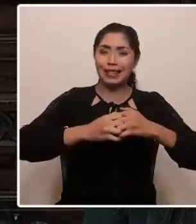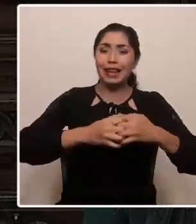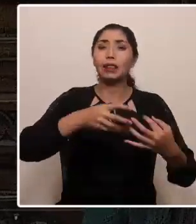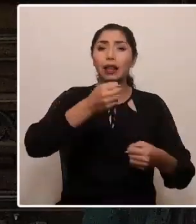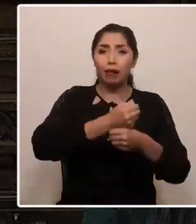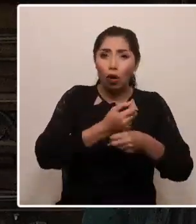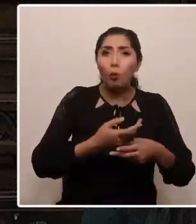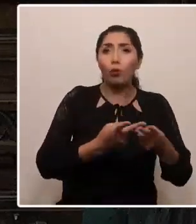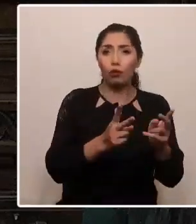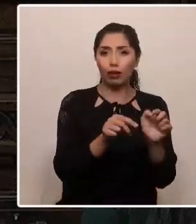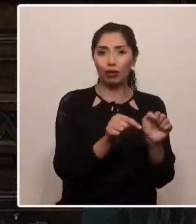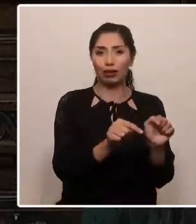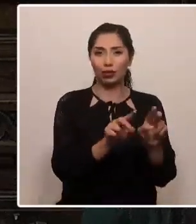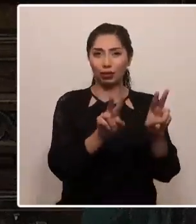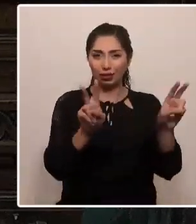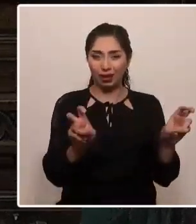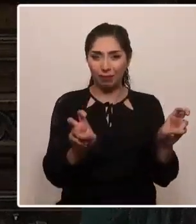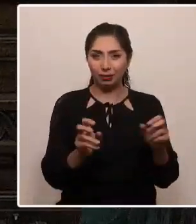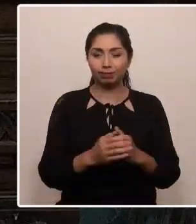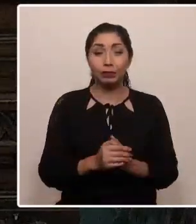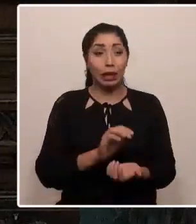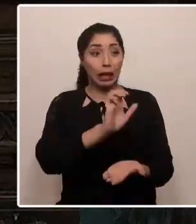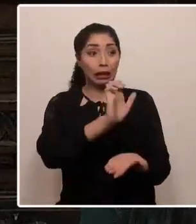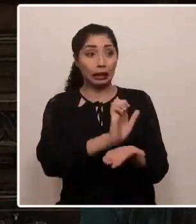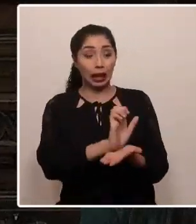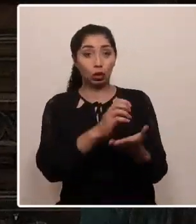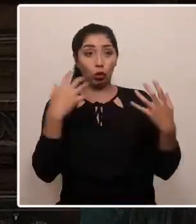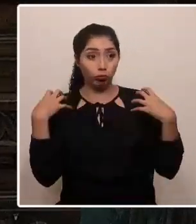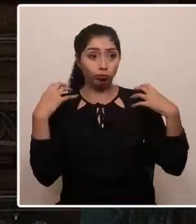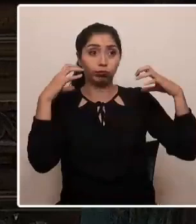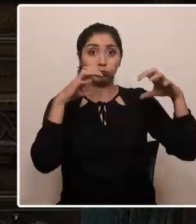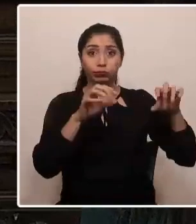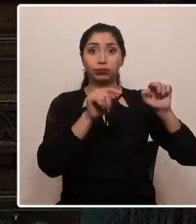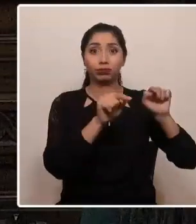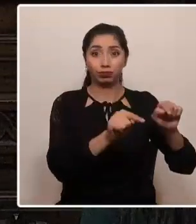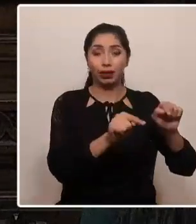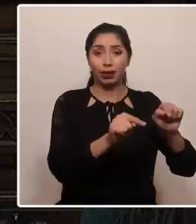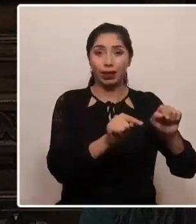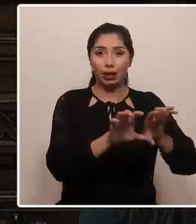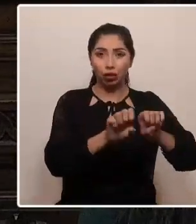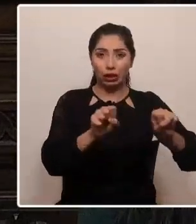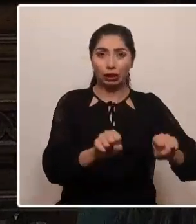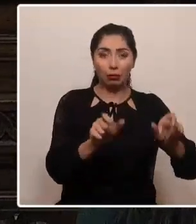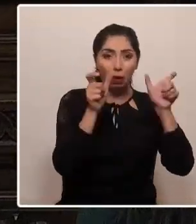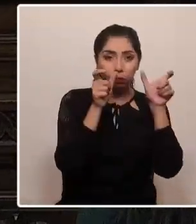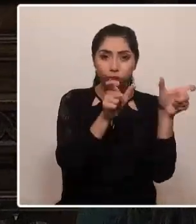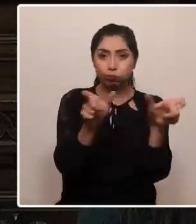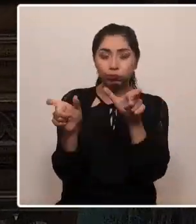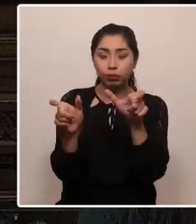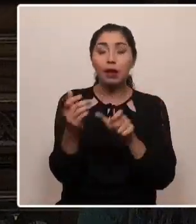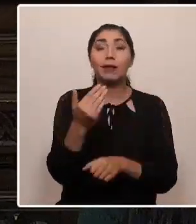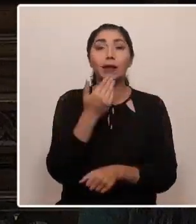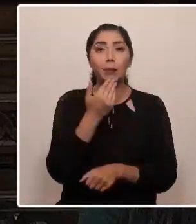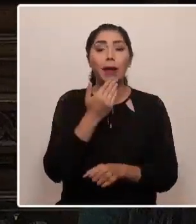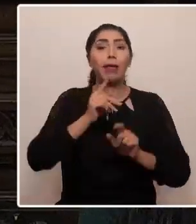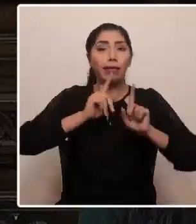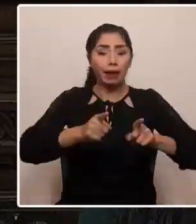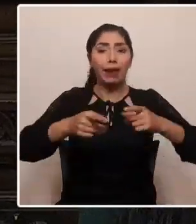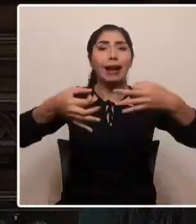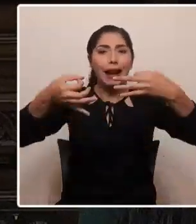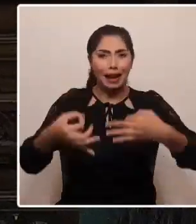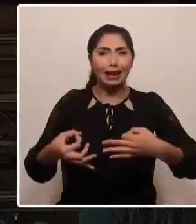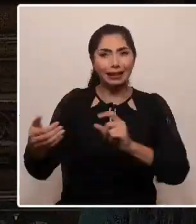materias, asignando al Estado la rectoría de los sistemas, así como también el deber de garantizar